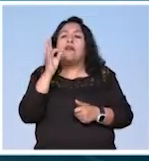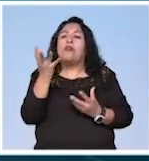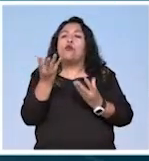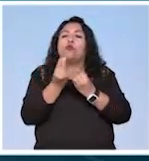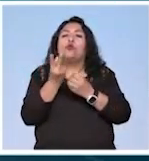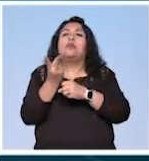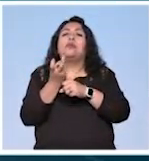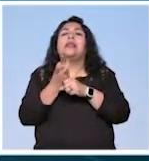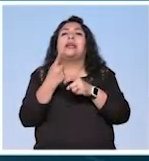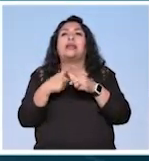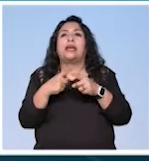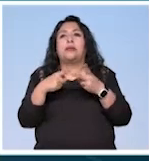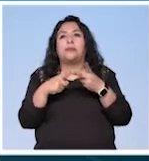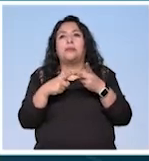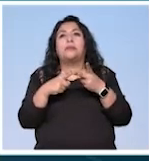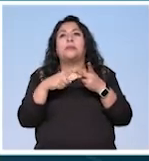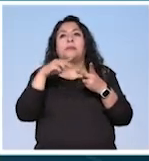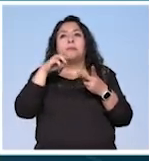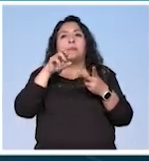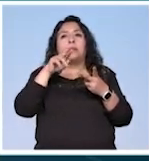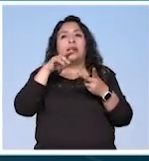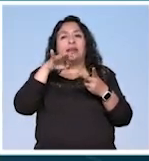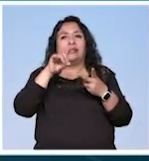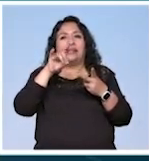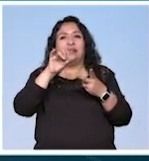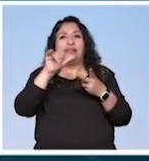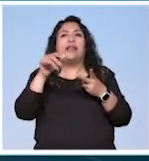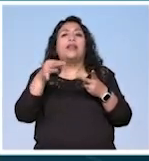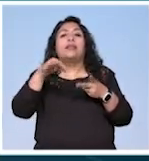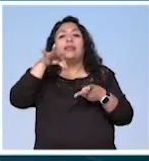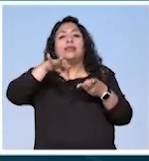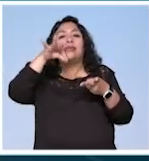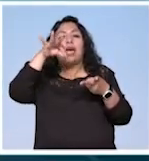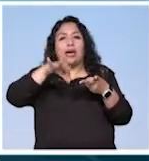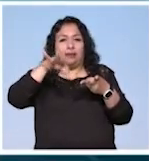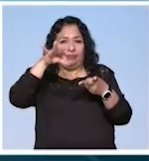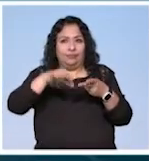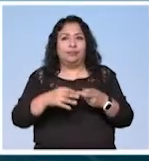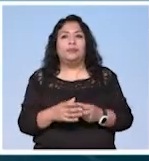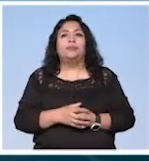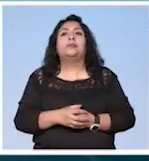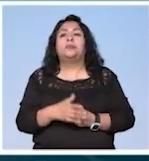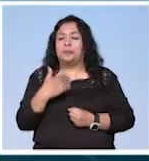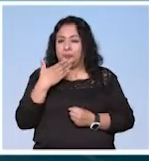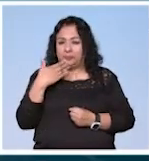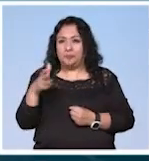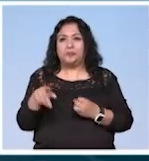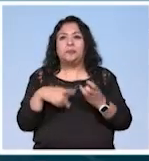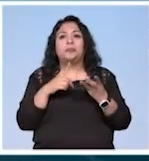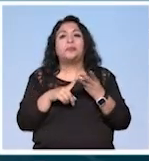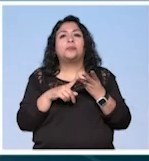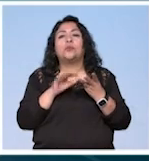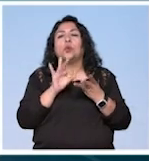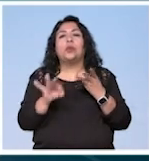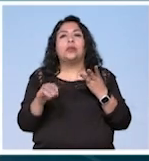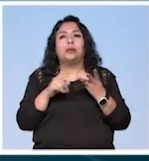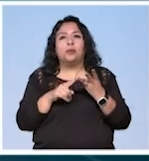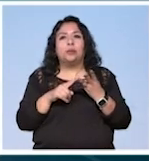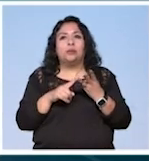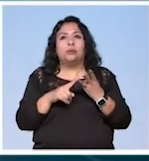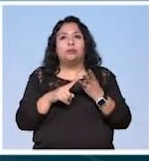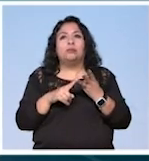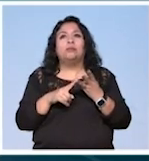café a quién invitarías invitaré al Marqués de Sade y sería una taza de té muy bien y finalmente